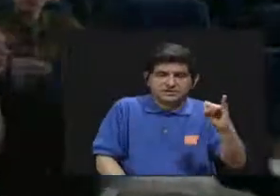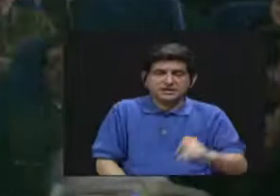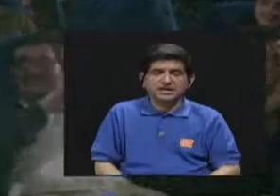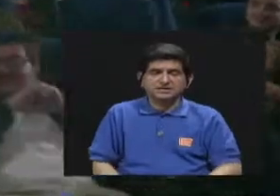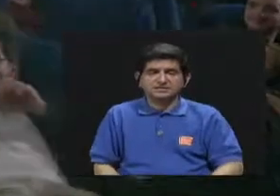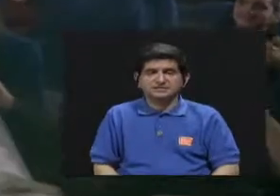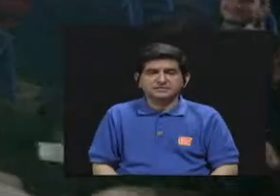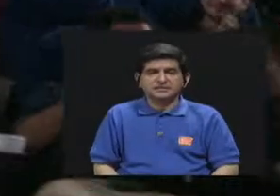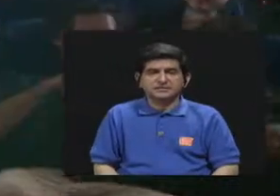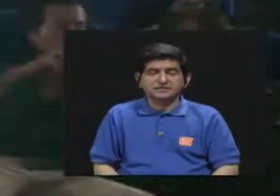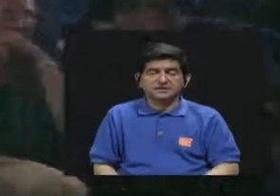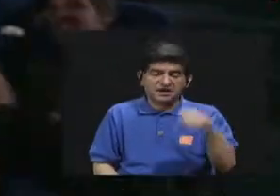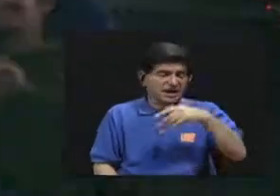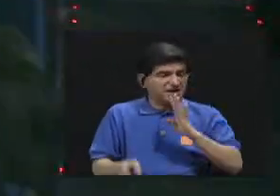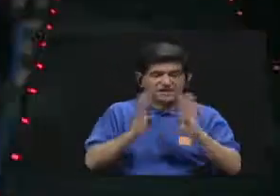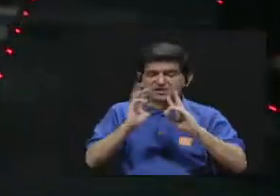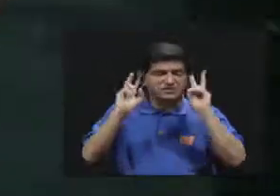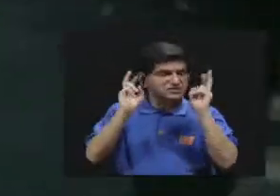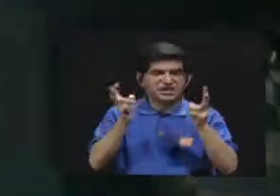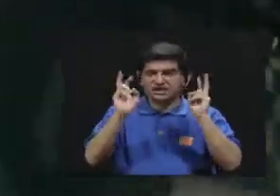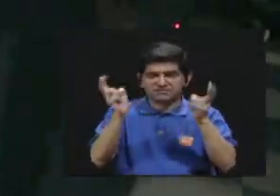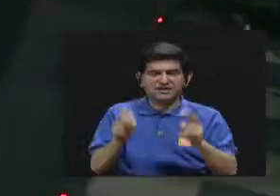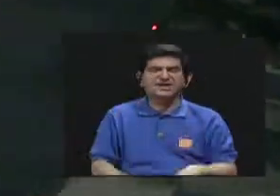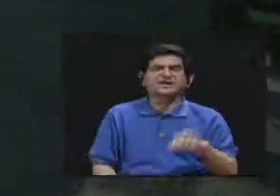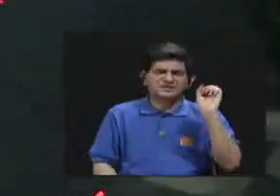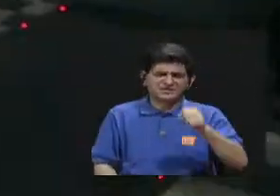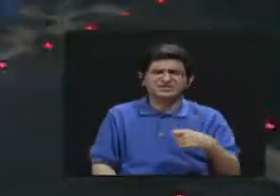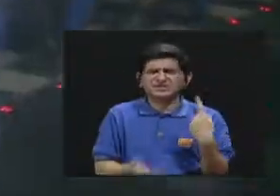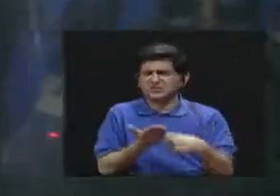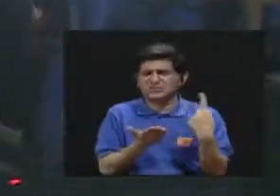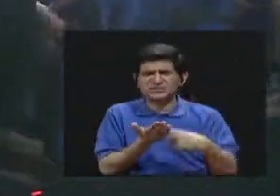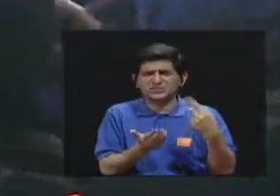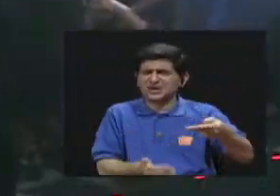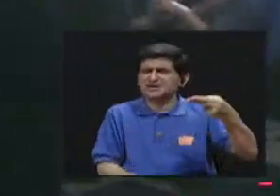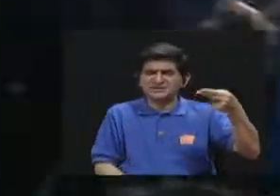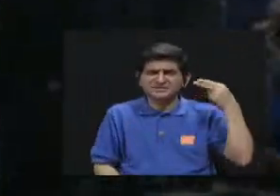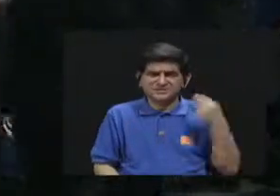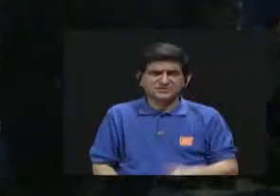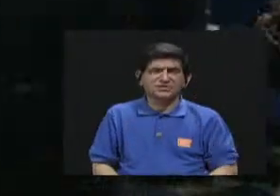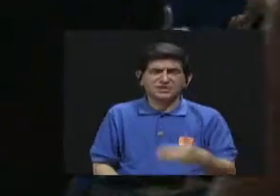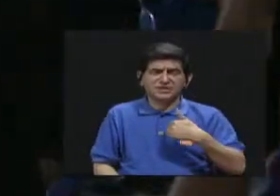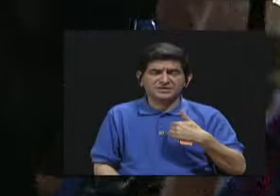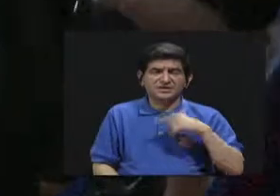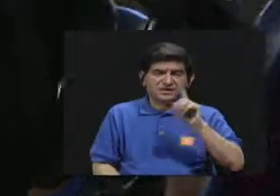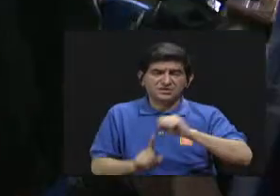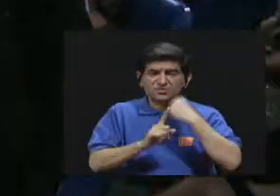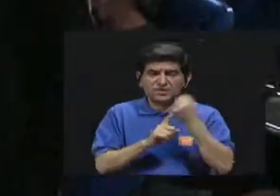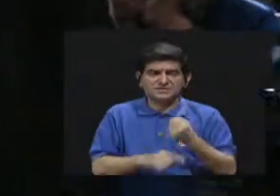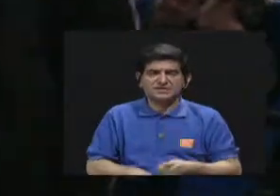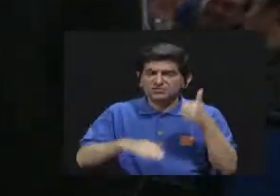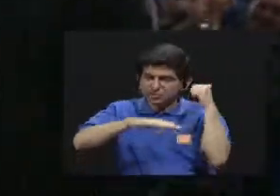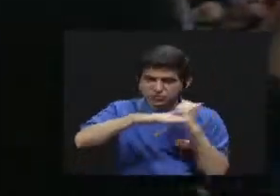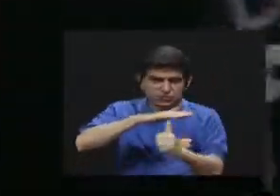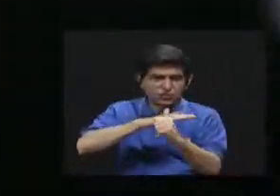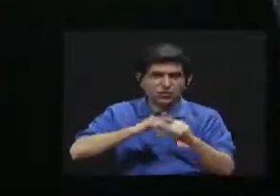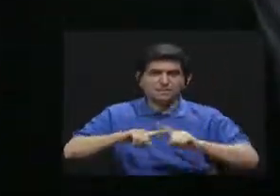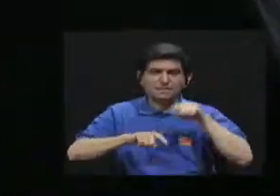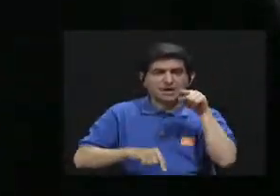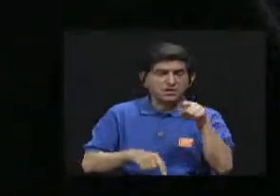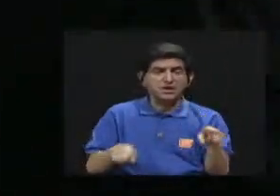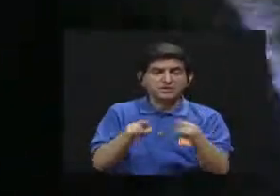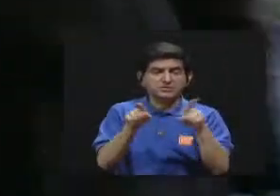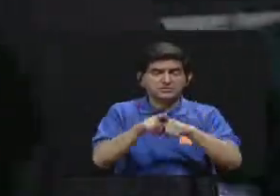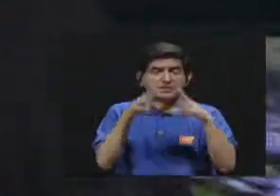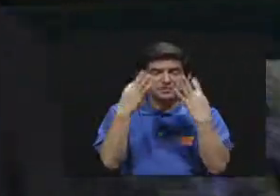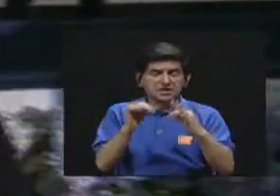tratamos hecho de no hablar mucho de ese tema. Un hecho controversial, uh-huh, histórico, uh-huh, sobre el que hay un velo, pero que, uh-huh, que ellos se atreven a tocar